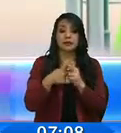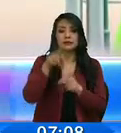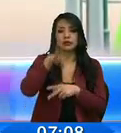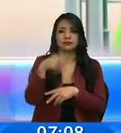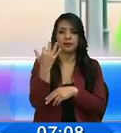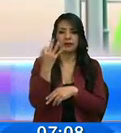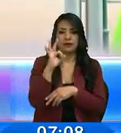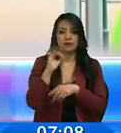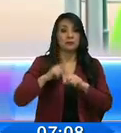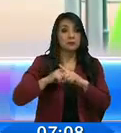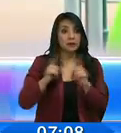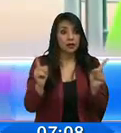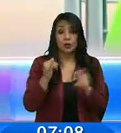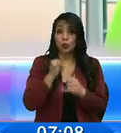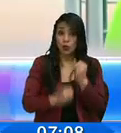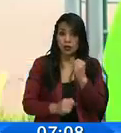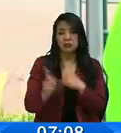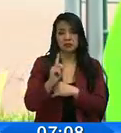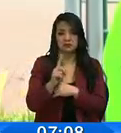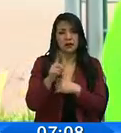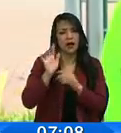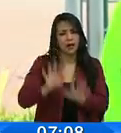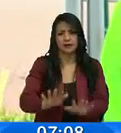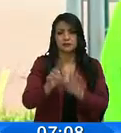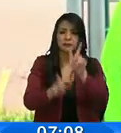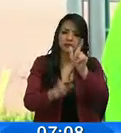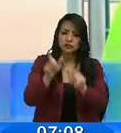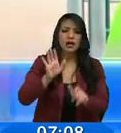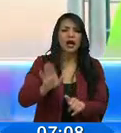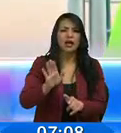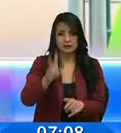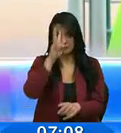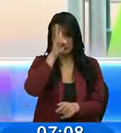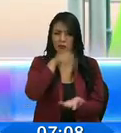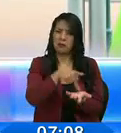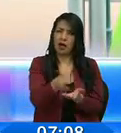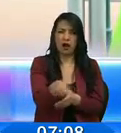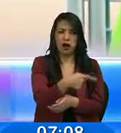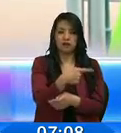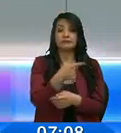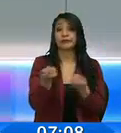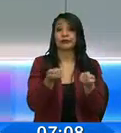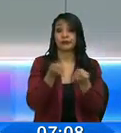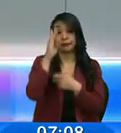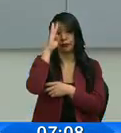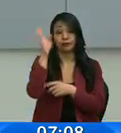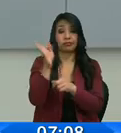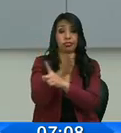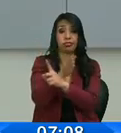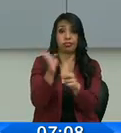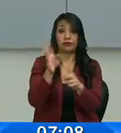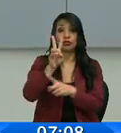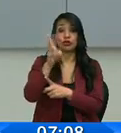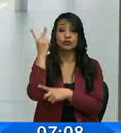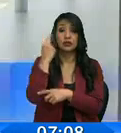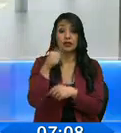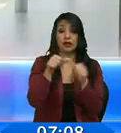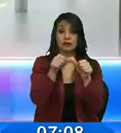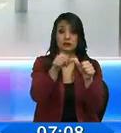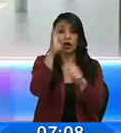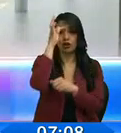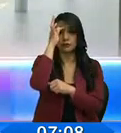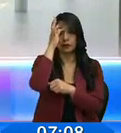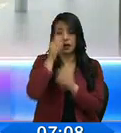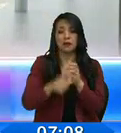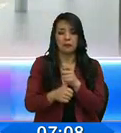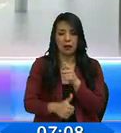no descartamos que tampoco sea el último, ya que estas personas son utilizadas para evadir los controles policiales. Dos días permaneció en el hospital hasta que pudo expulsar